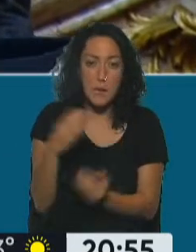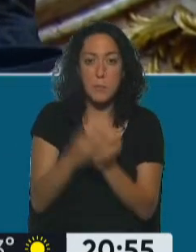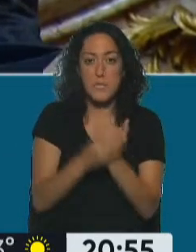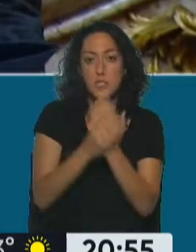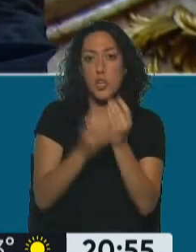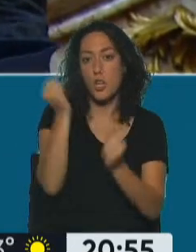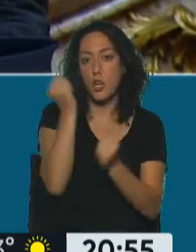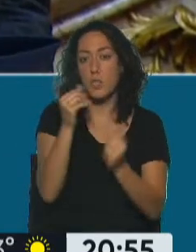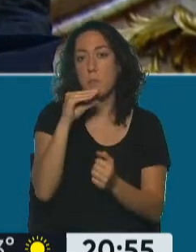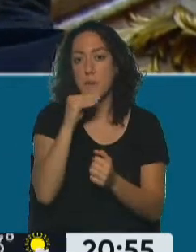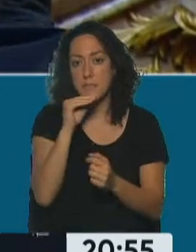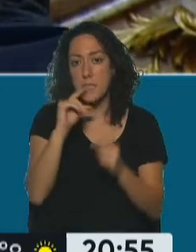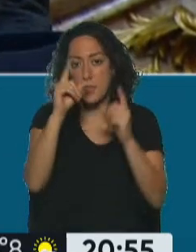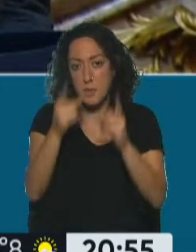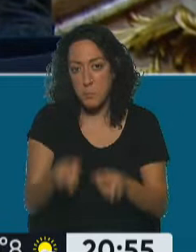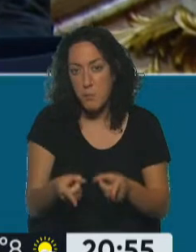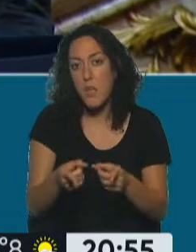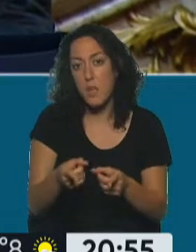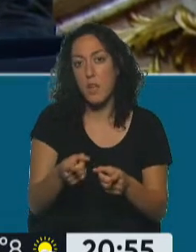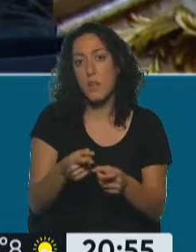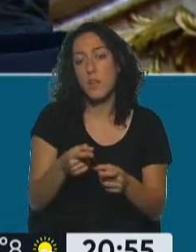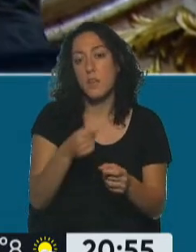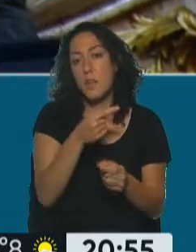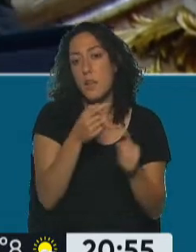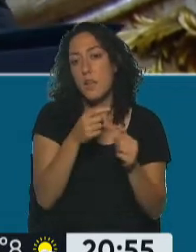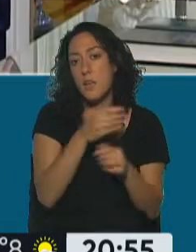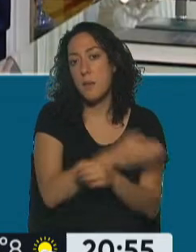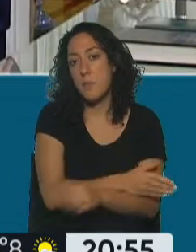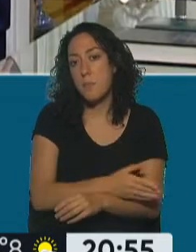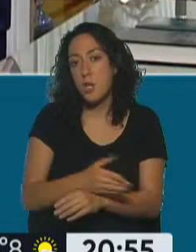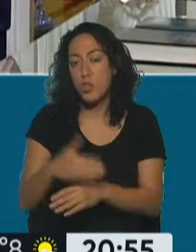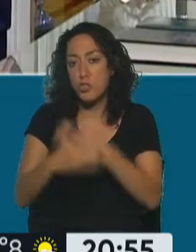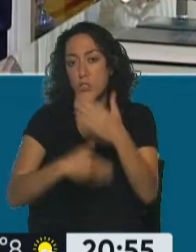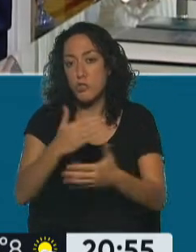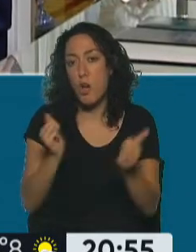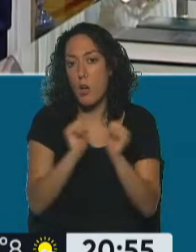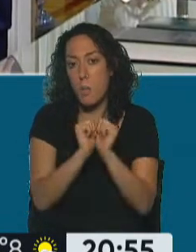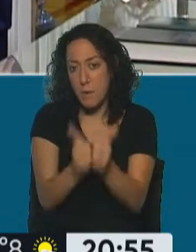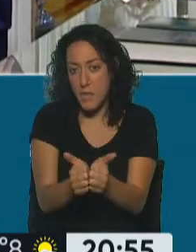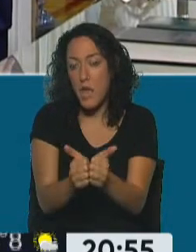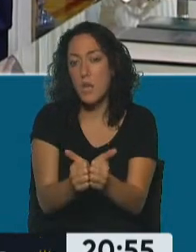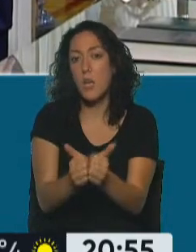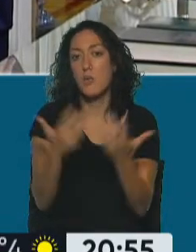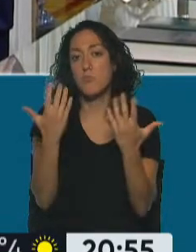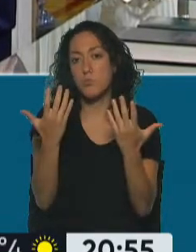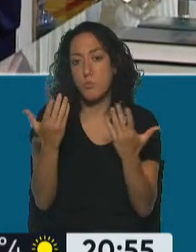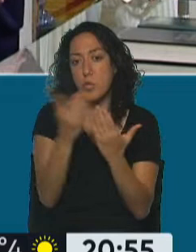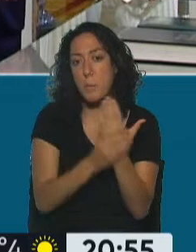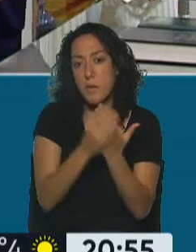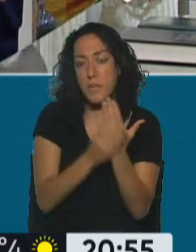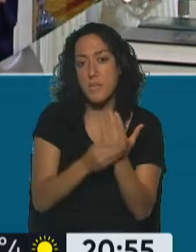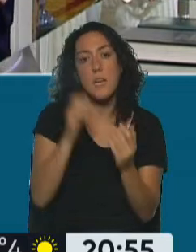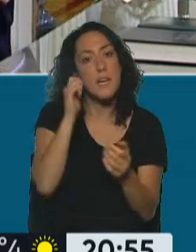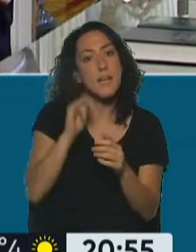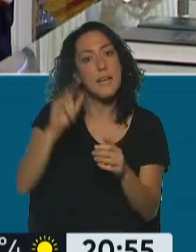Economía, Sergio Massa, que también me ha acompañado en todo este proceso, y por supuesto al ministro Alexis